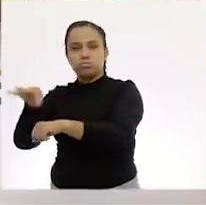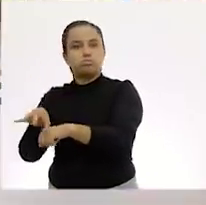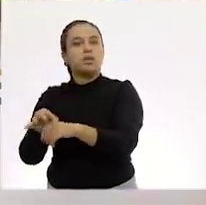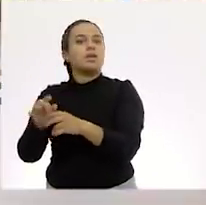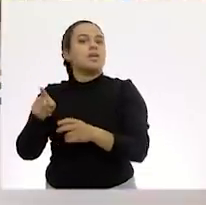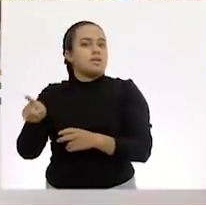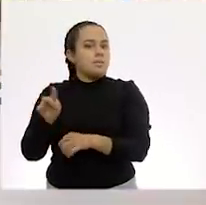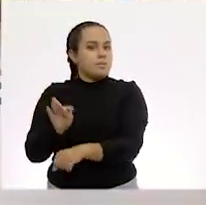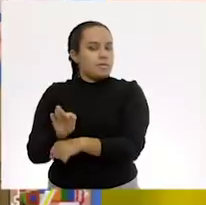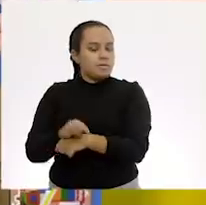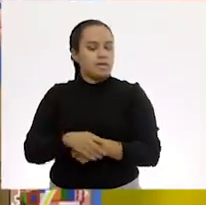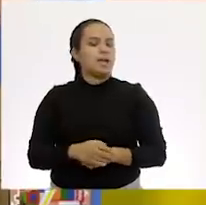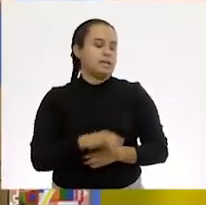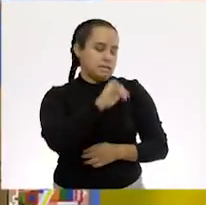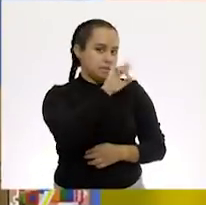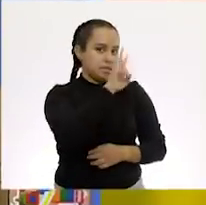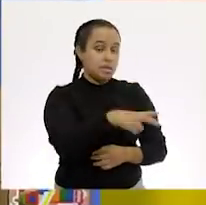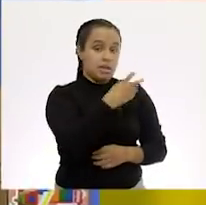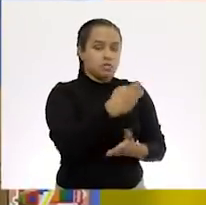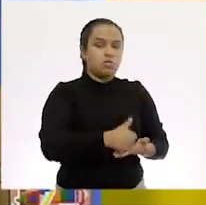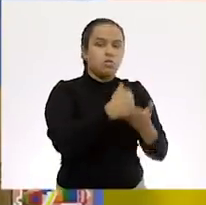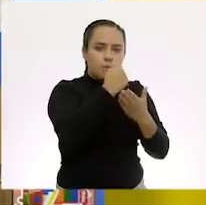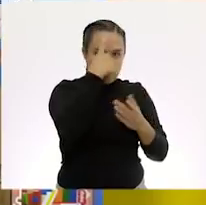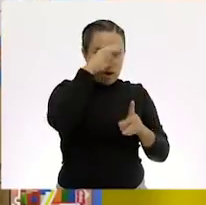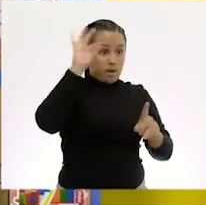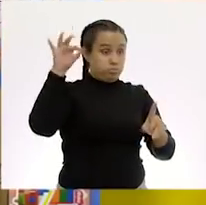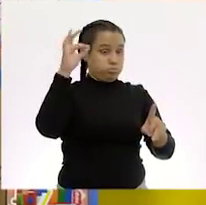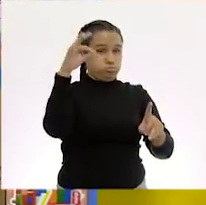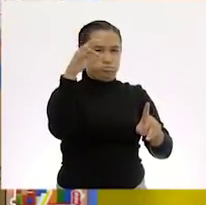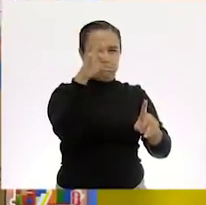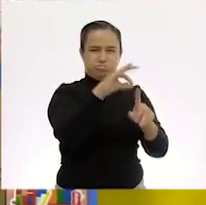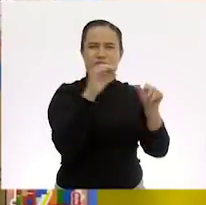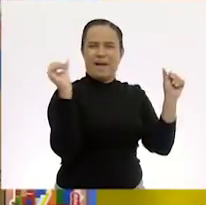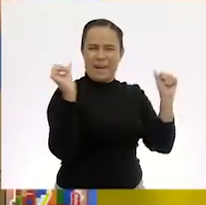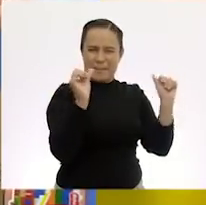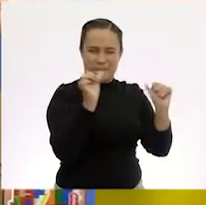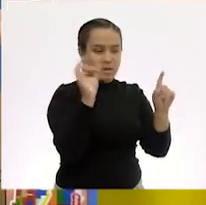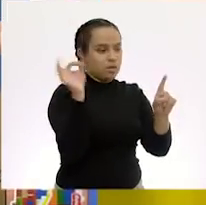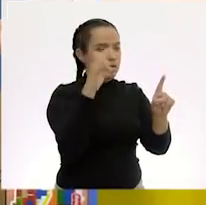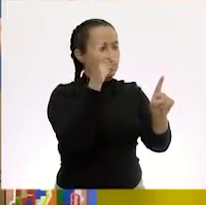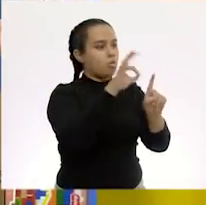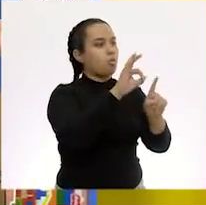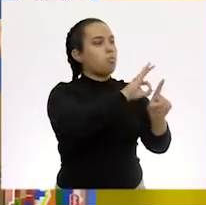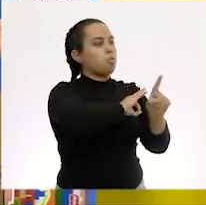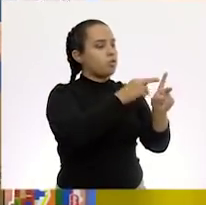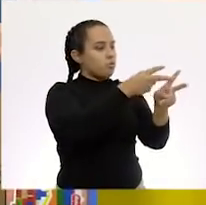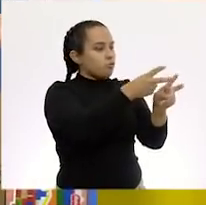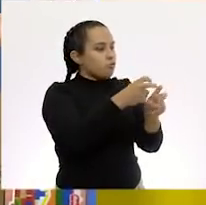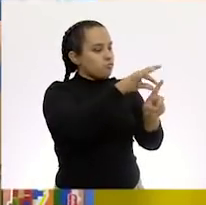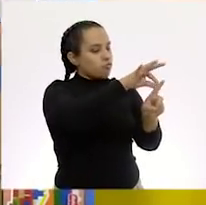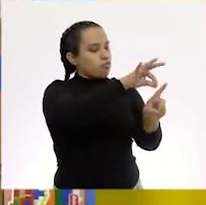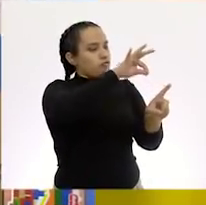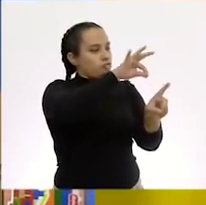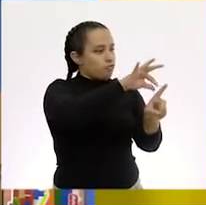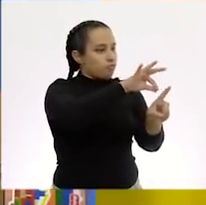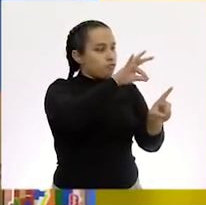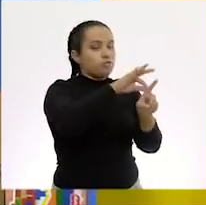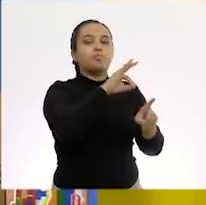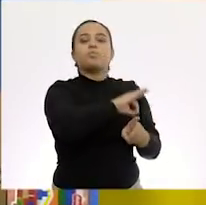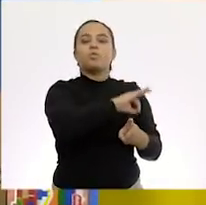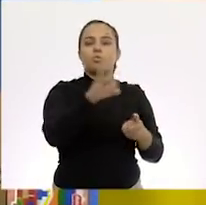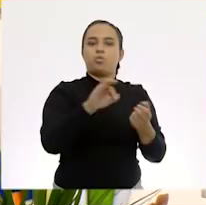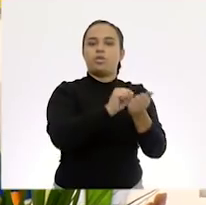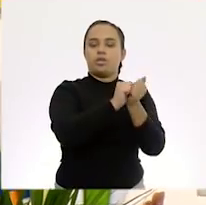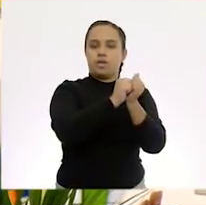porque entonces yo me imagino que eso ayuda a que las abejas puedan polinizar. Las abejas, exactamente, ayudan